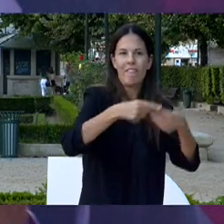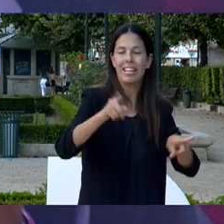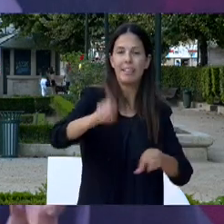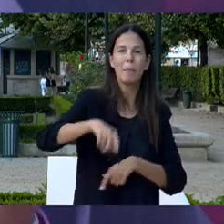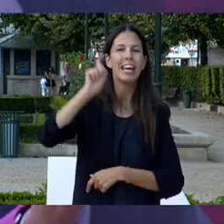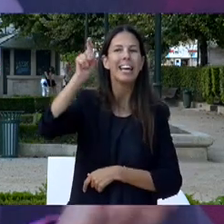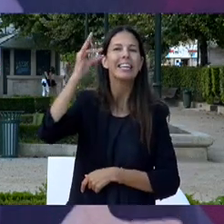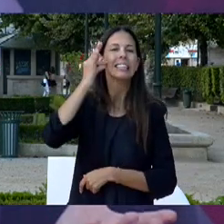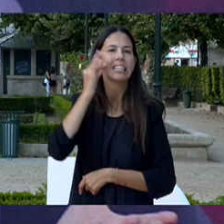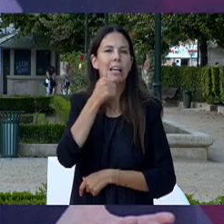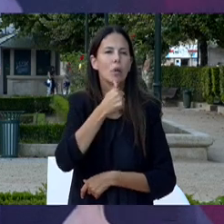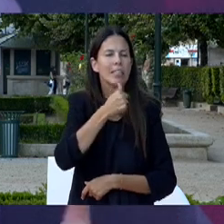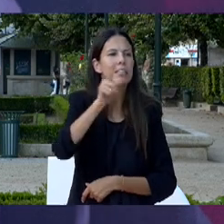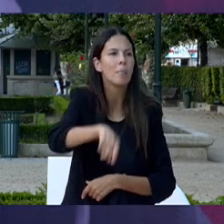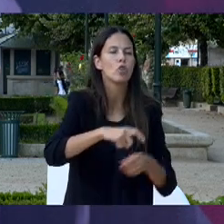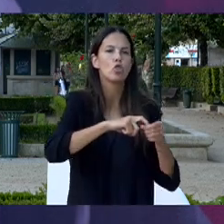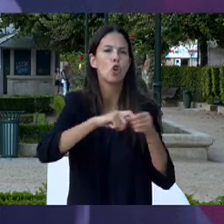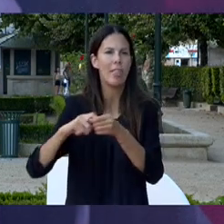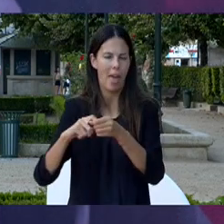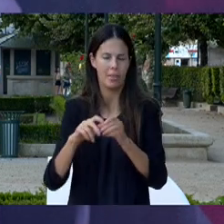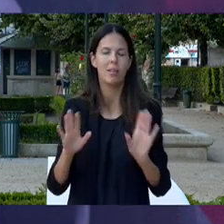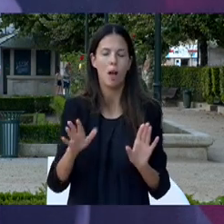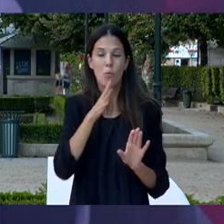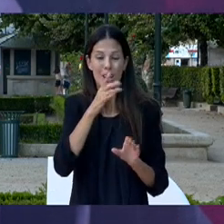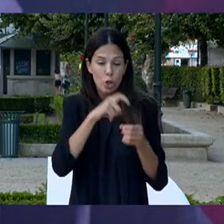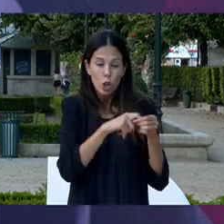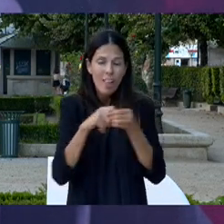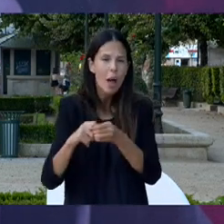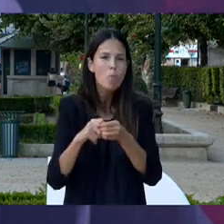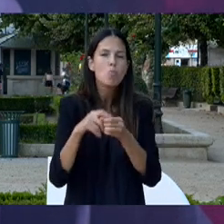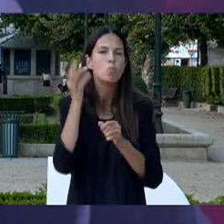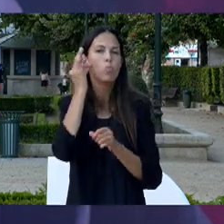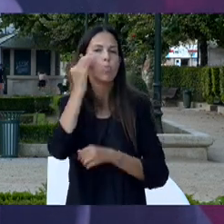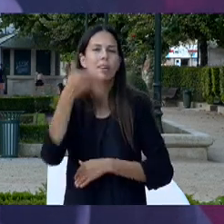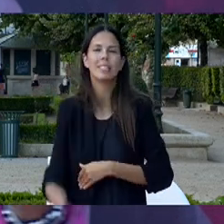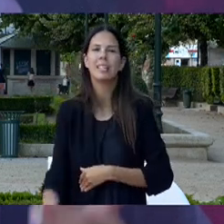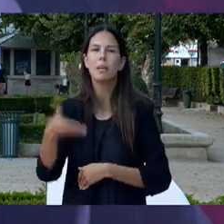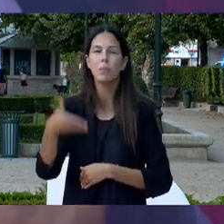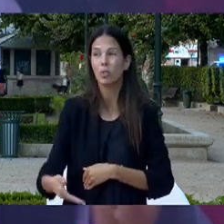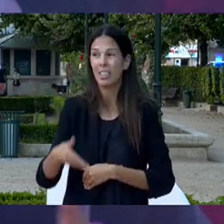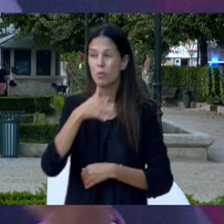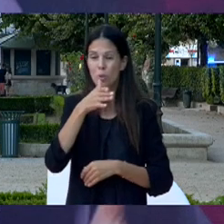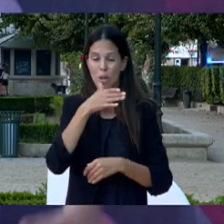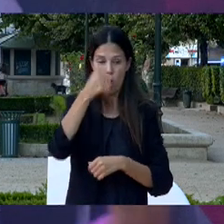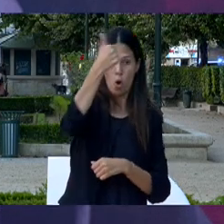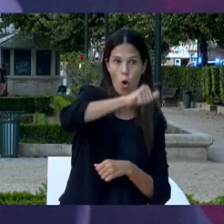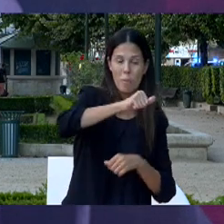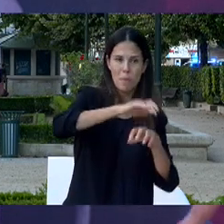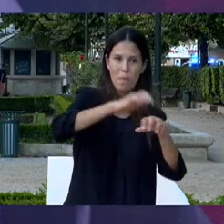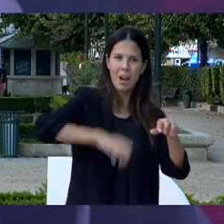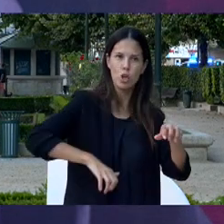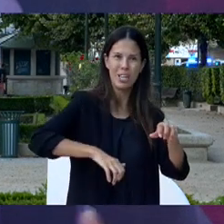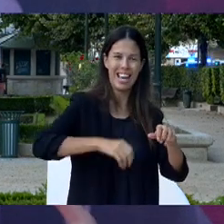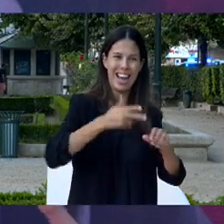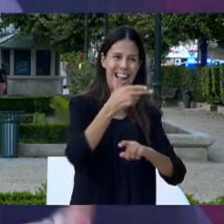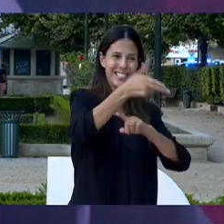foi resistente e foi solidaria, que a solidaridade das mulleres é moi importante, porque así como a maior parte dos homens que foron asesinados en